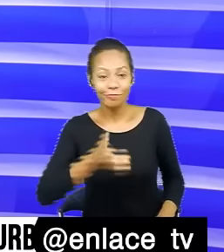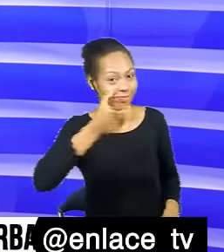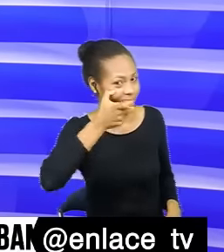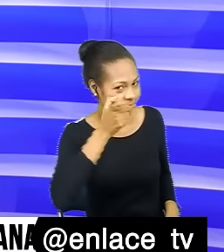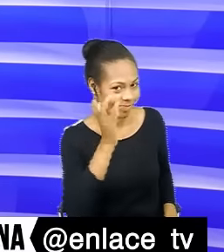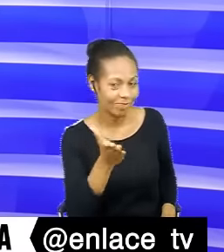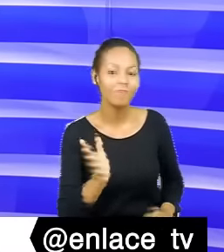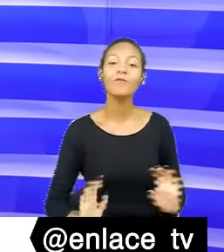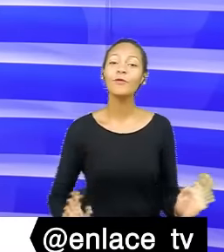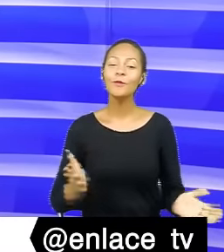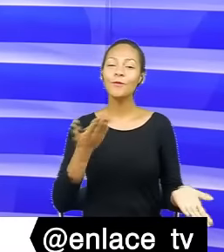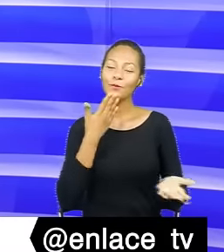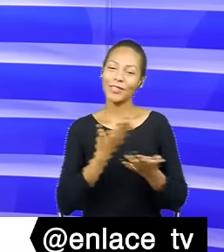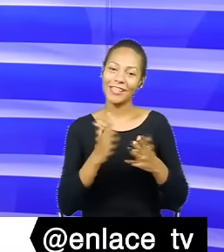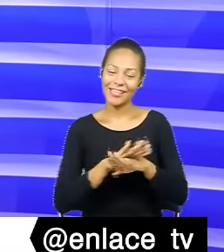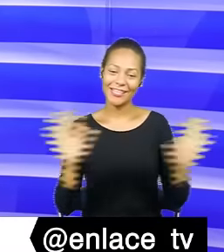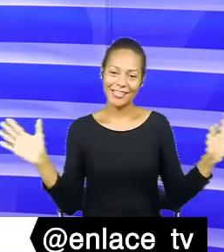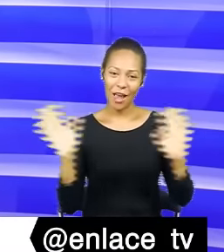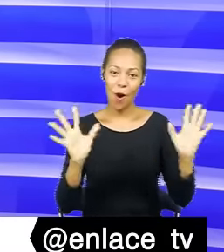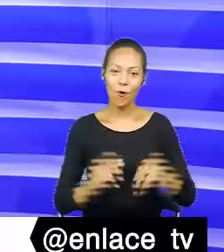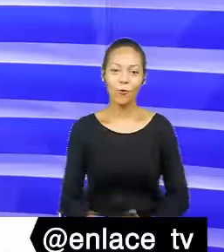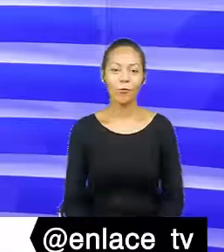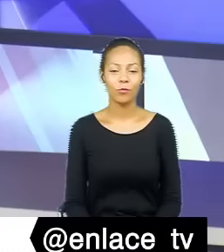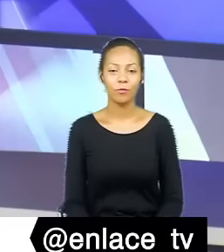la mirada. Yo me despido como siempre. Chao, chao.